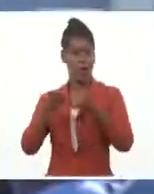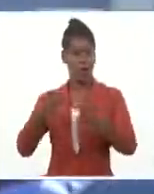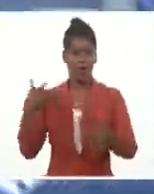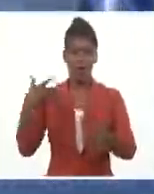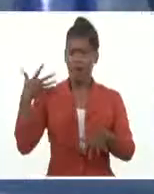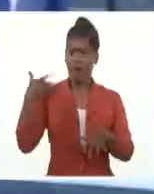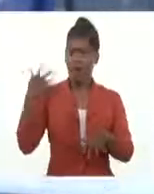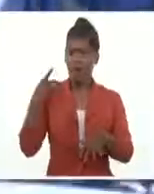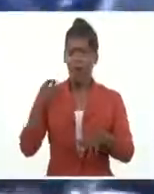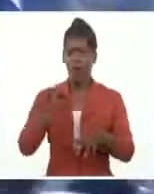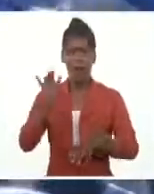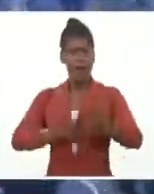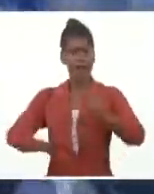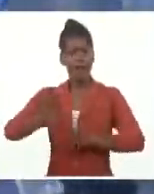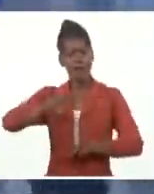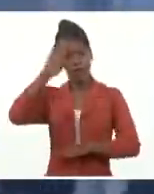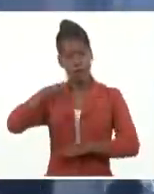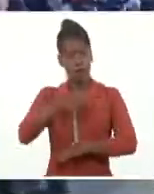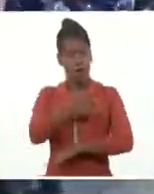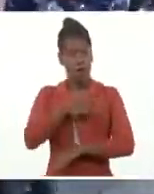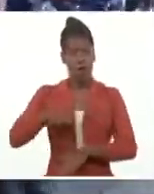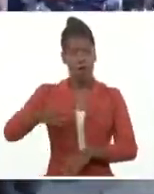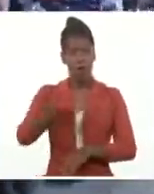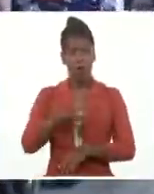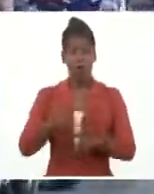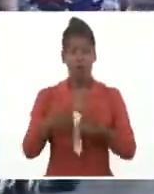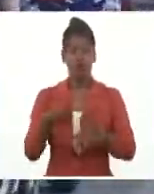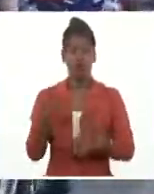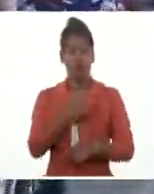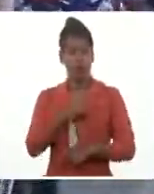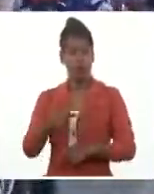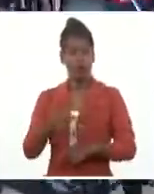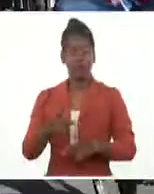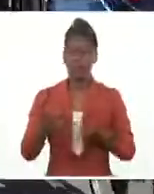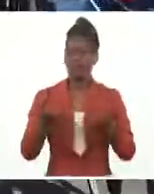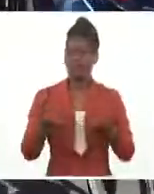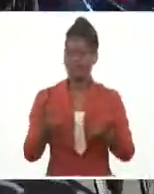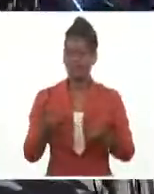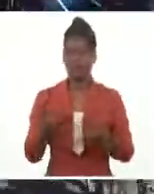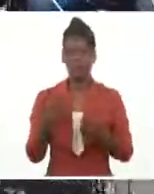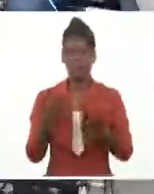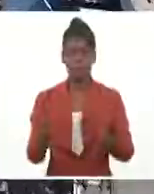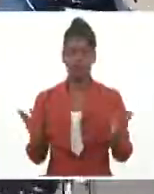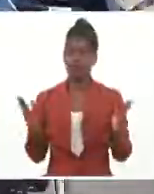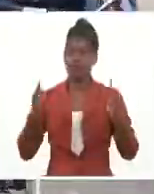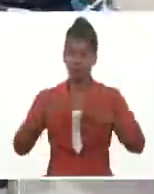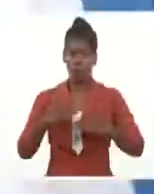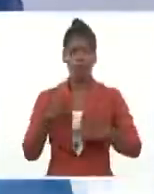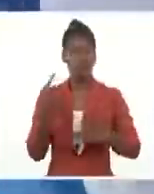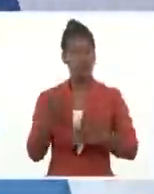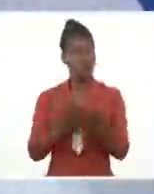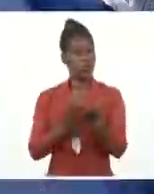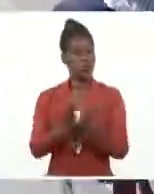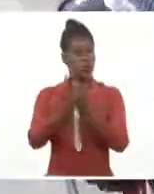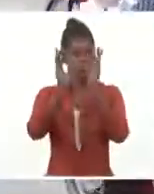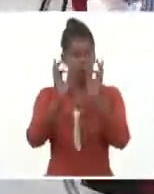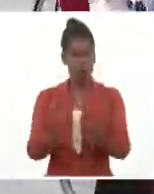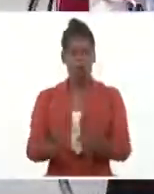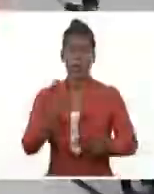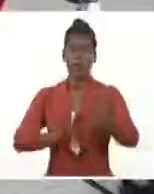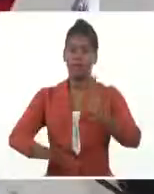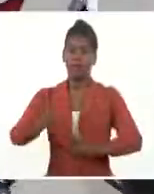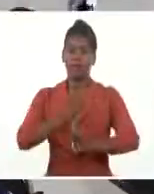sea el ejemplo de dignidad y valentía que representan para el mundo los cubanos lo que desean que desaparezca. Pero eso